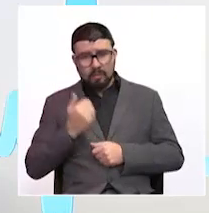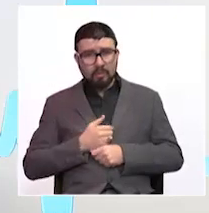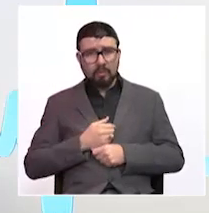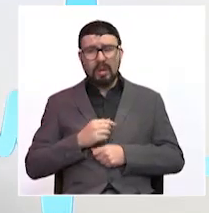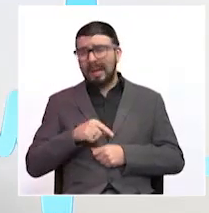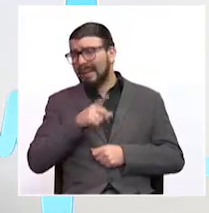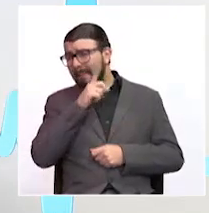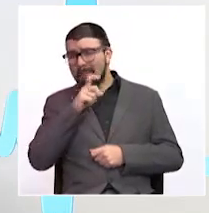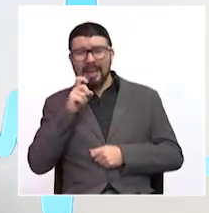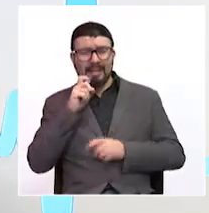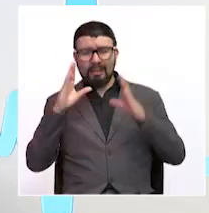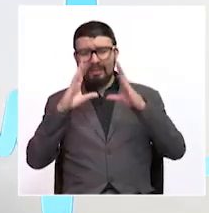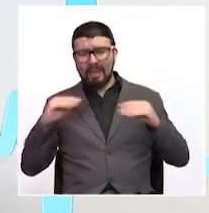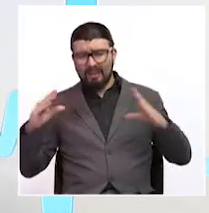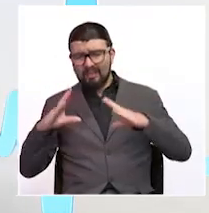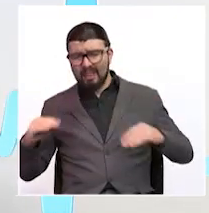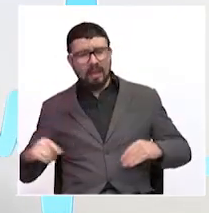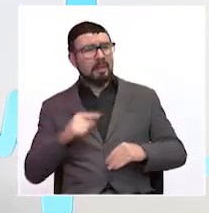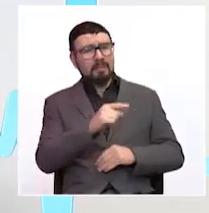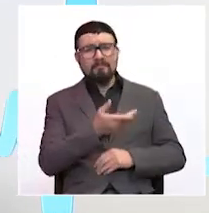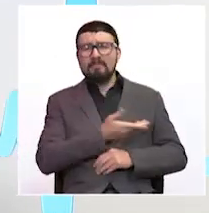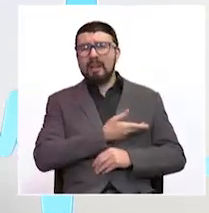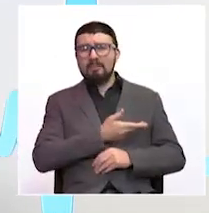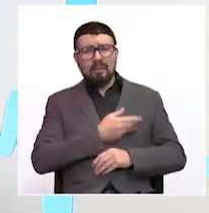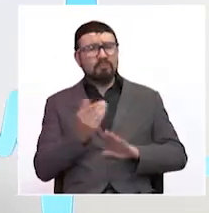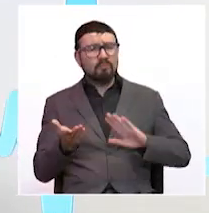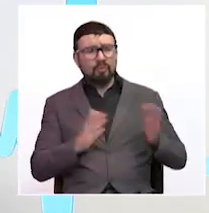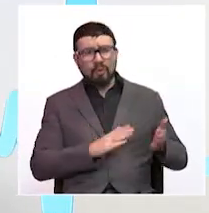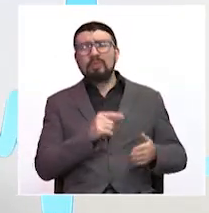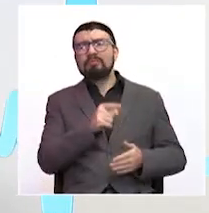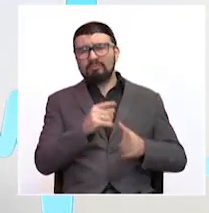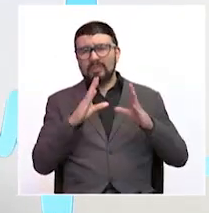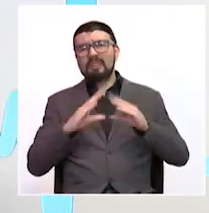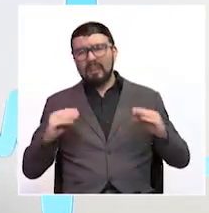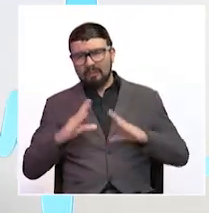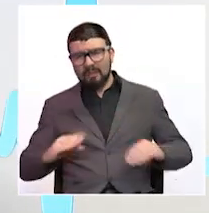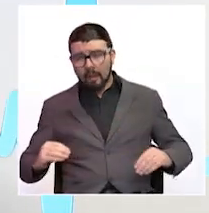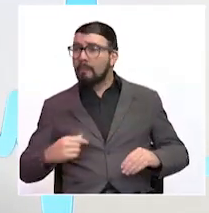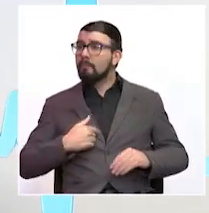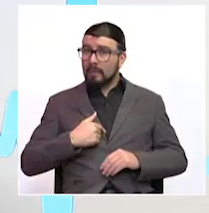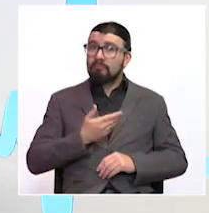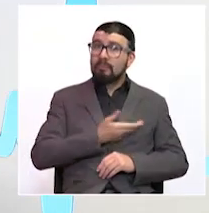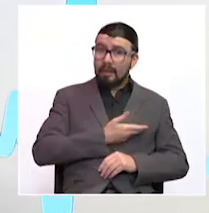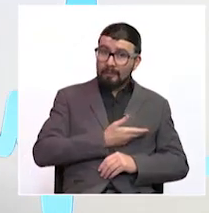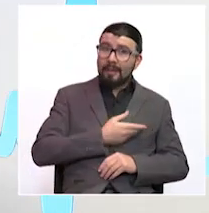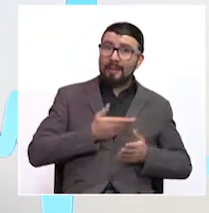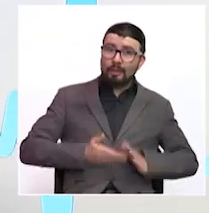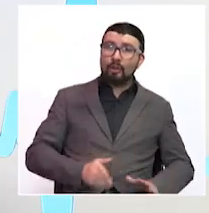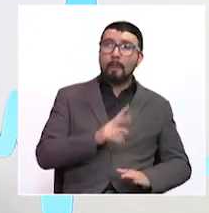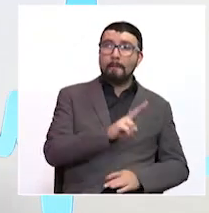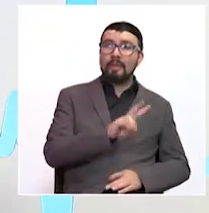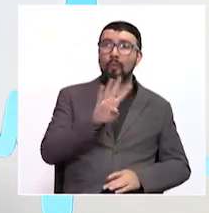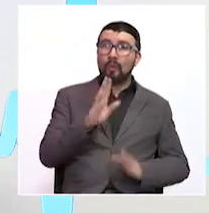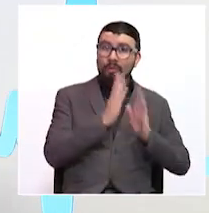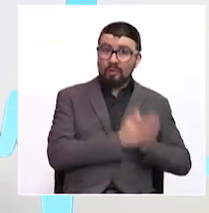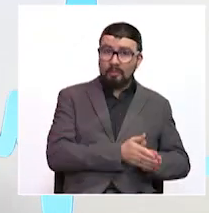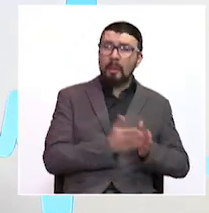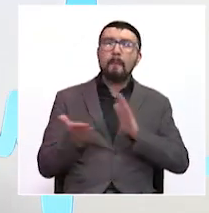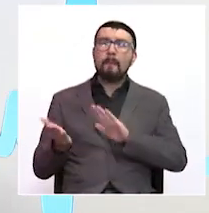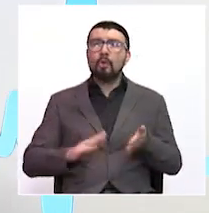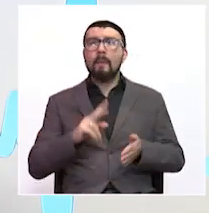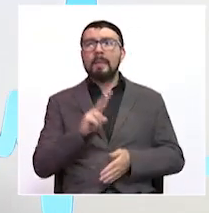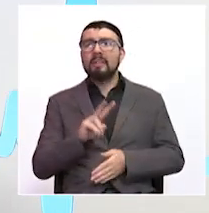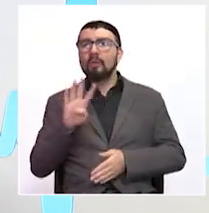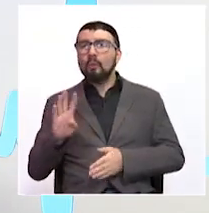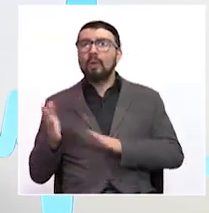una navidad quiero contarles que mismo amanece un 24 diciembre y se murió un 24 de diciembre que es motivo para odiar la